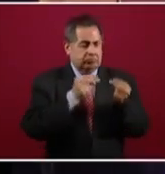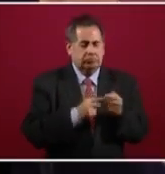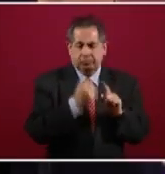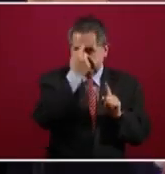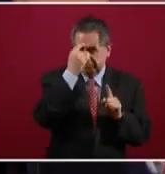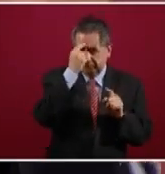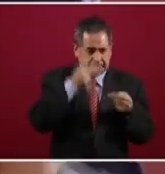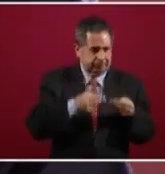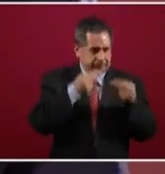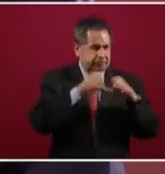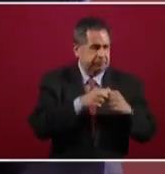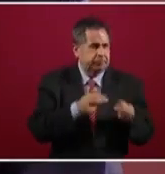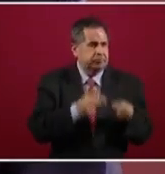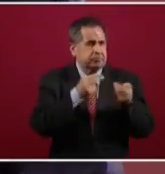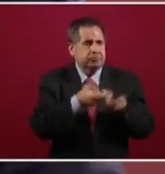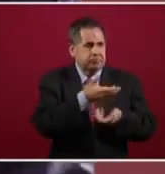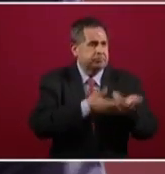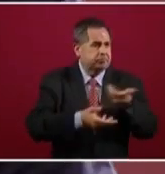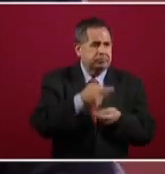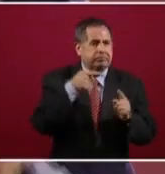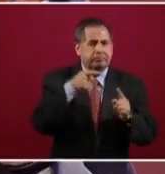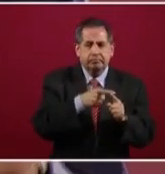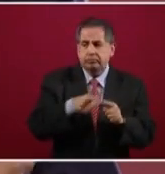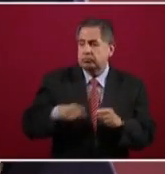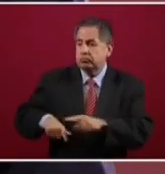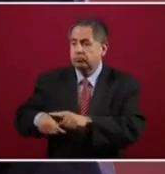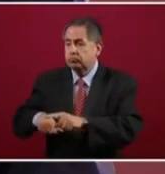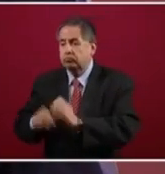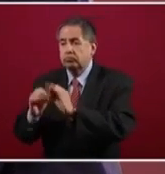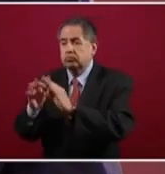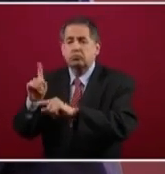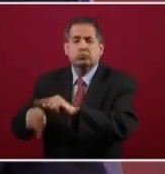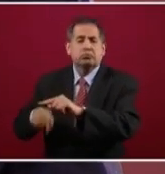que bastaba con el mercado, diluir al Estado.